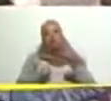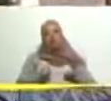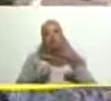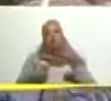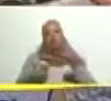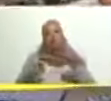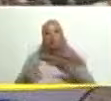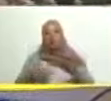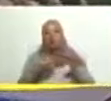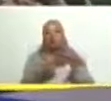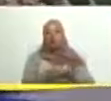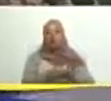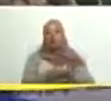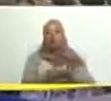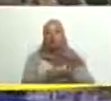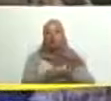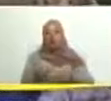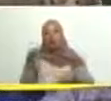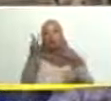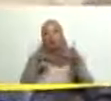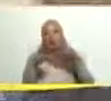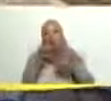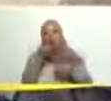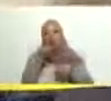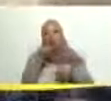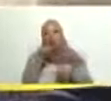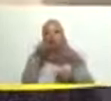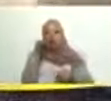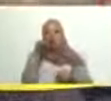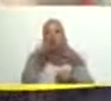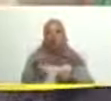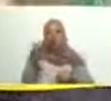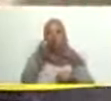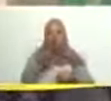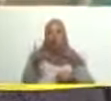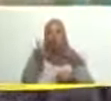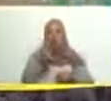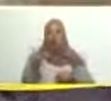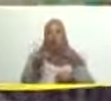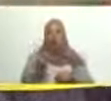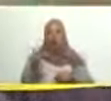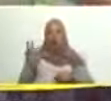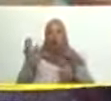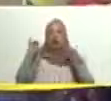movimiento nacional de recreadores y recreadoras del país.